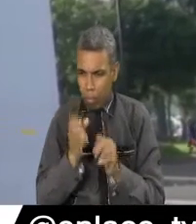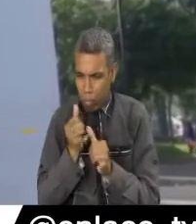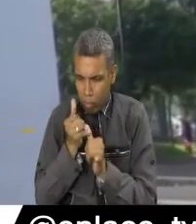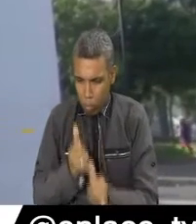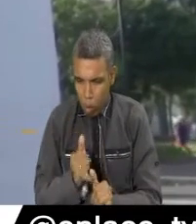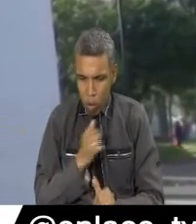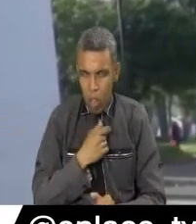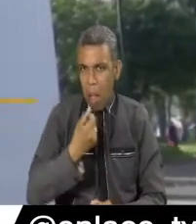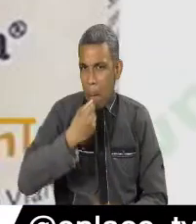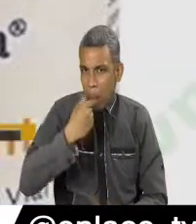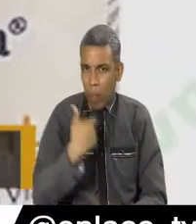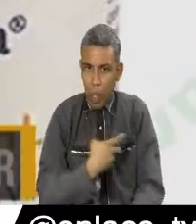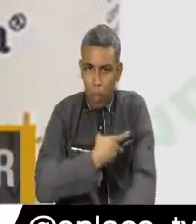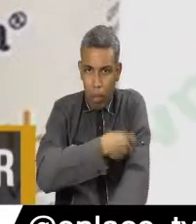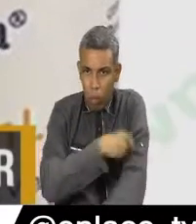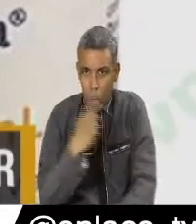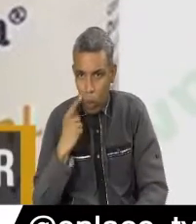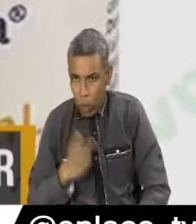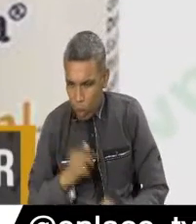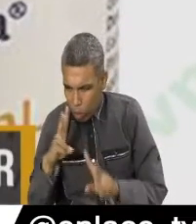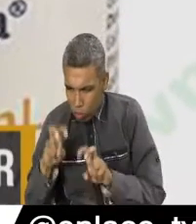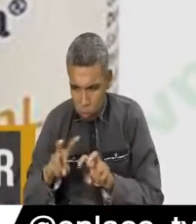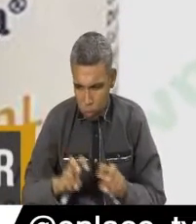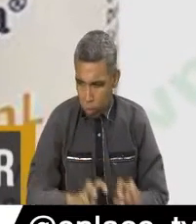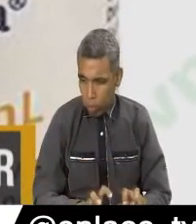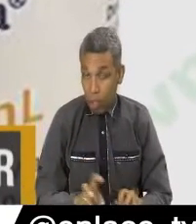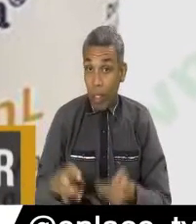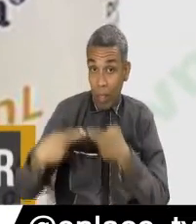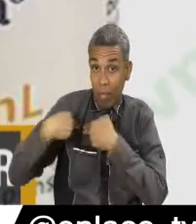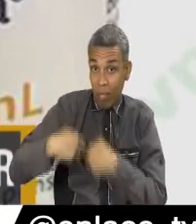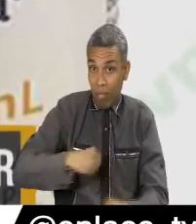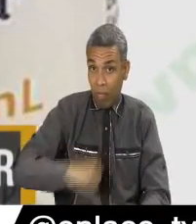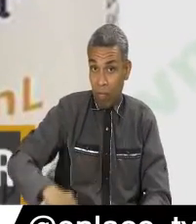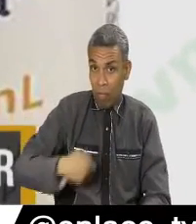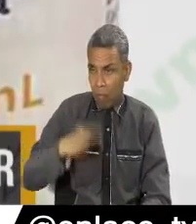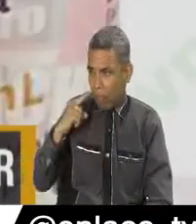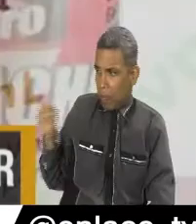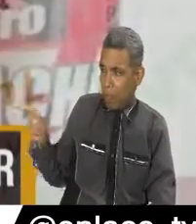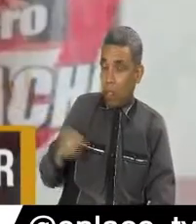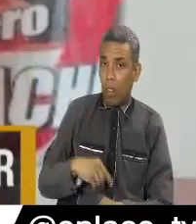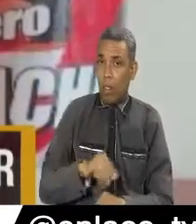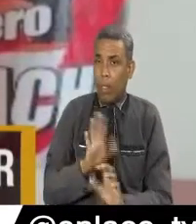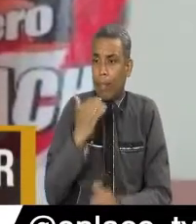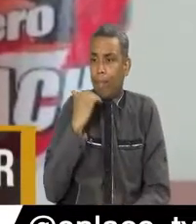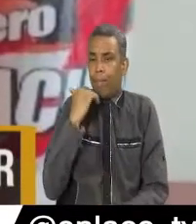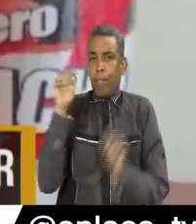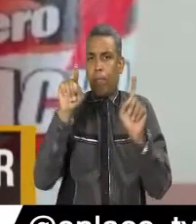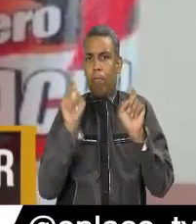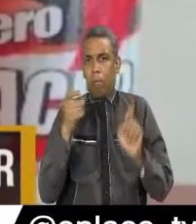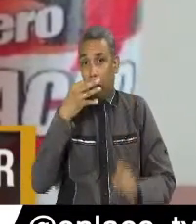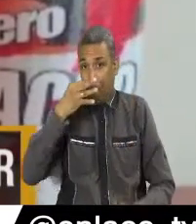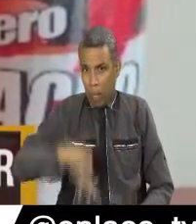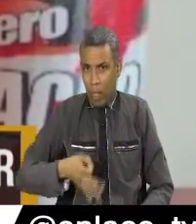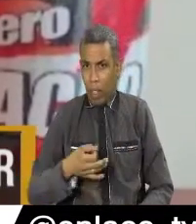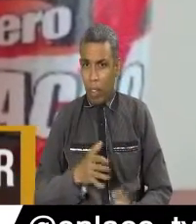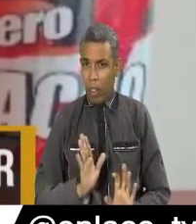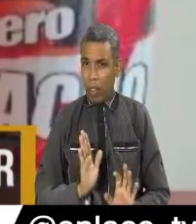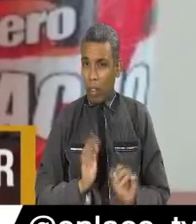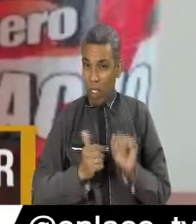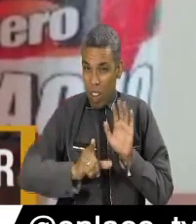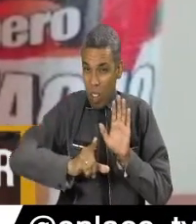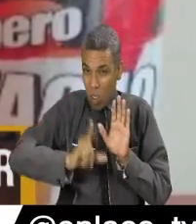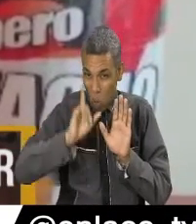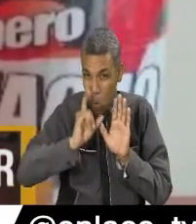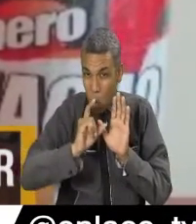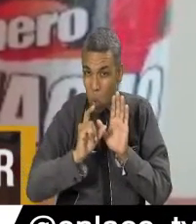en Colombia tiene que ver con que la composición legítima de estos fármacos es desconocida y, según las autoridades de salud en el municipio,